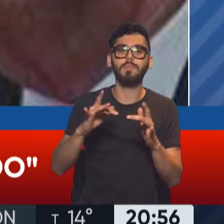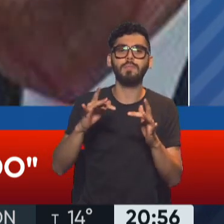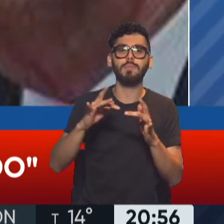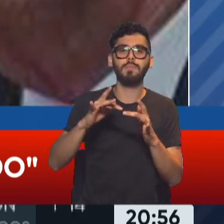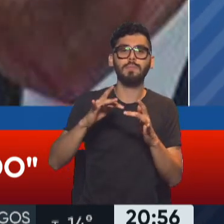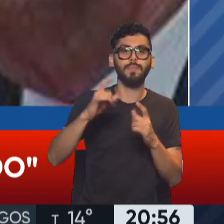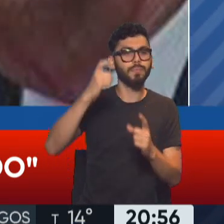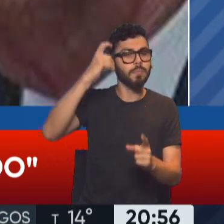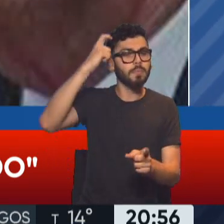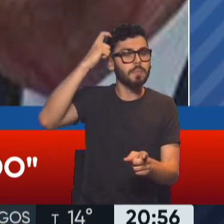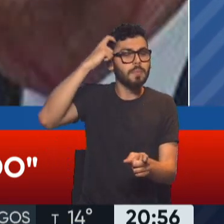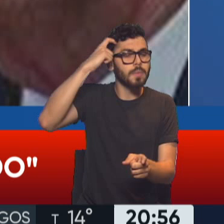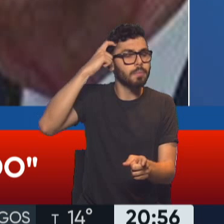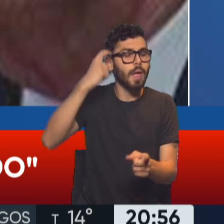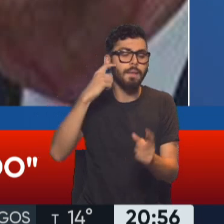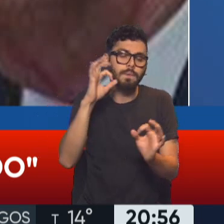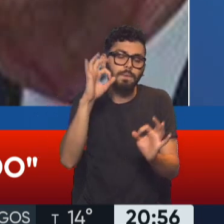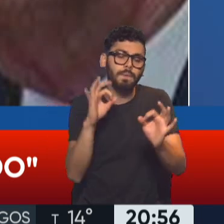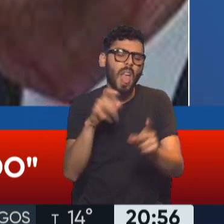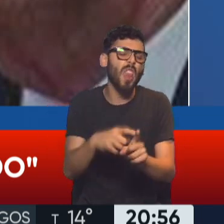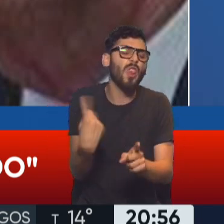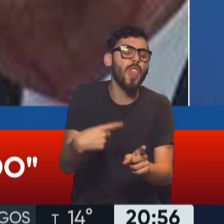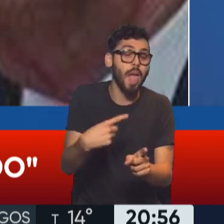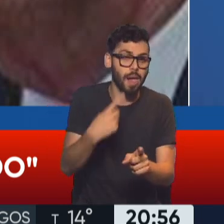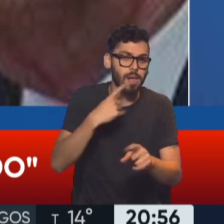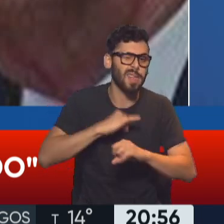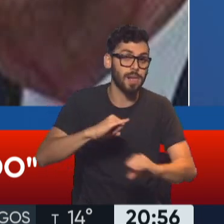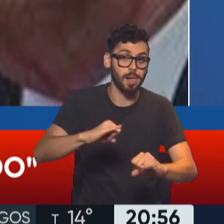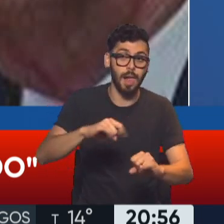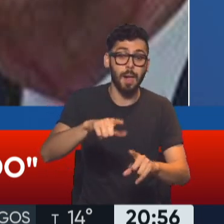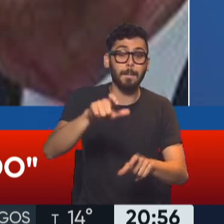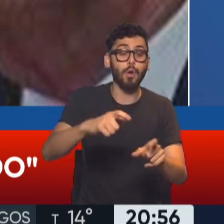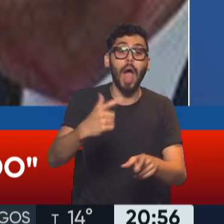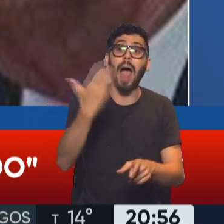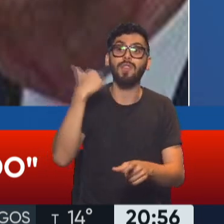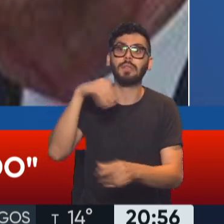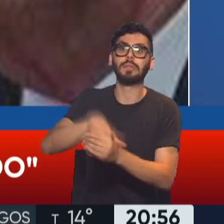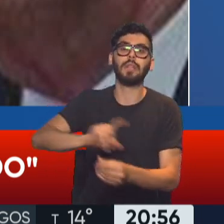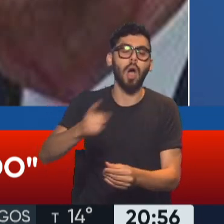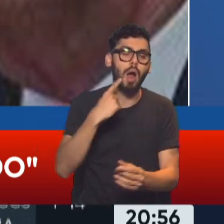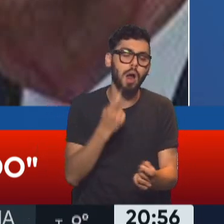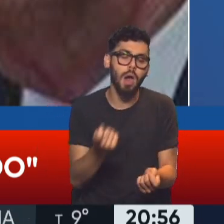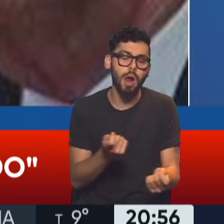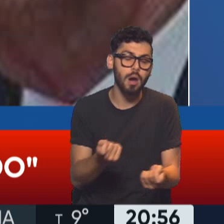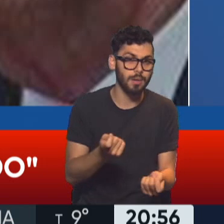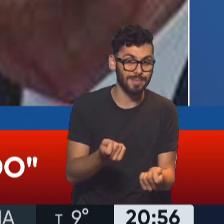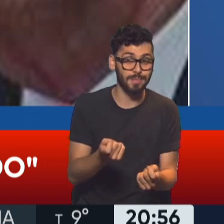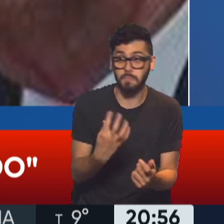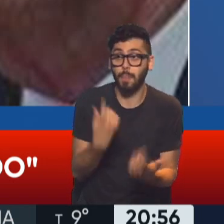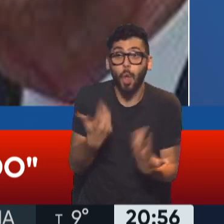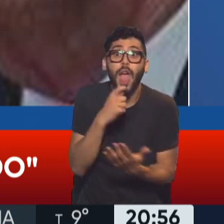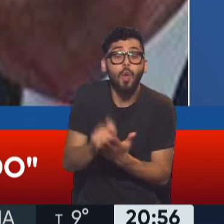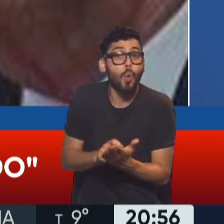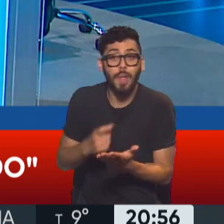y hacerla votar de una cierta manera que antes no lo podías hacer. Y esto se explica por qué a veces las encuestas le vas tan mal. Porque vos terminás